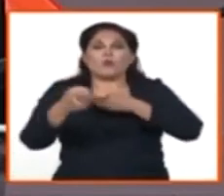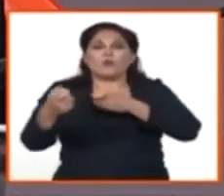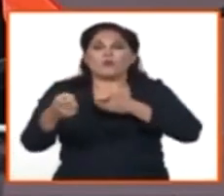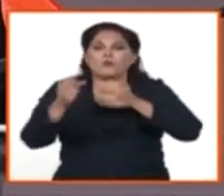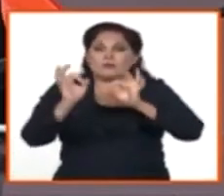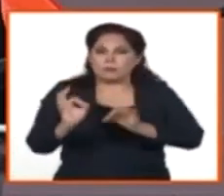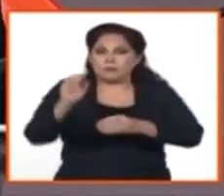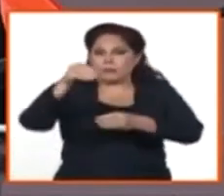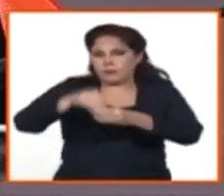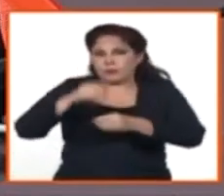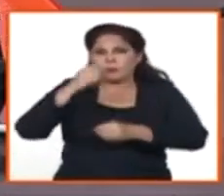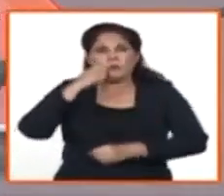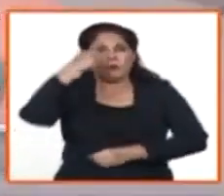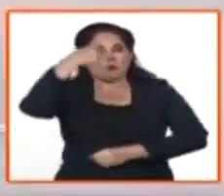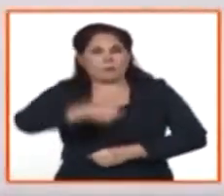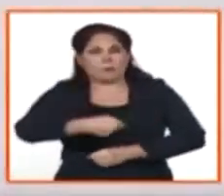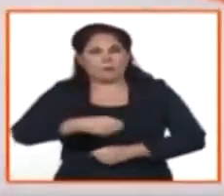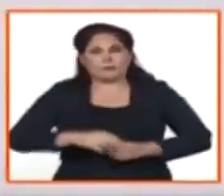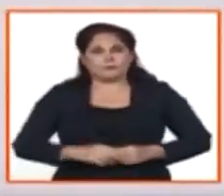en Ucrania.